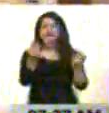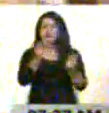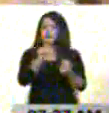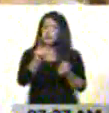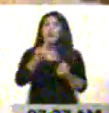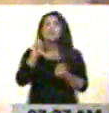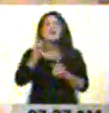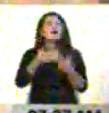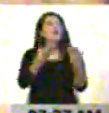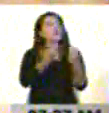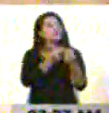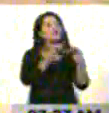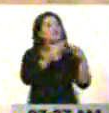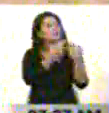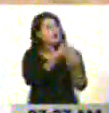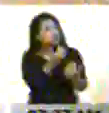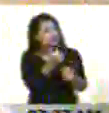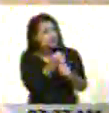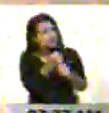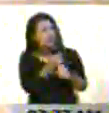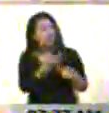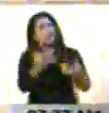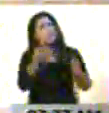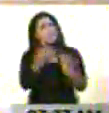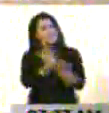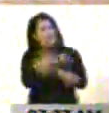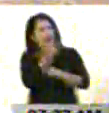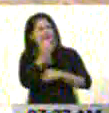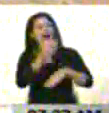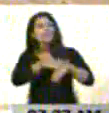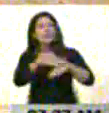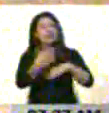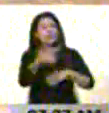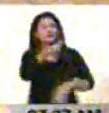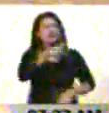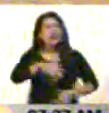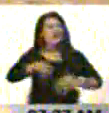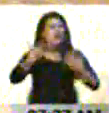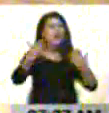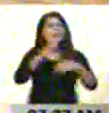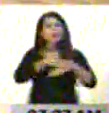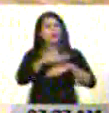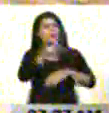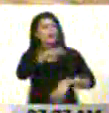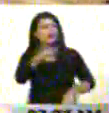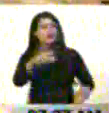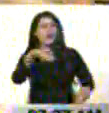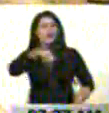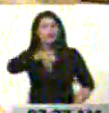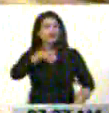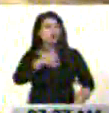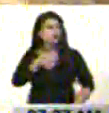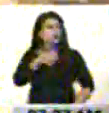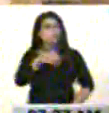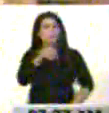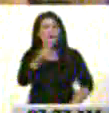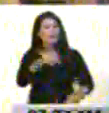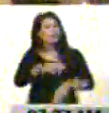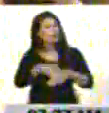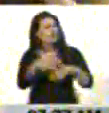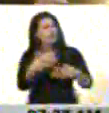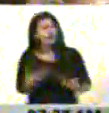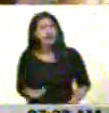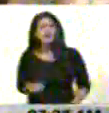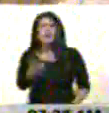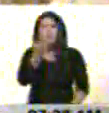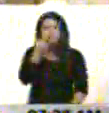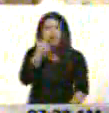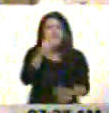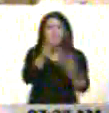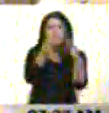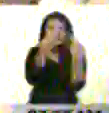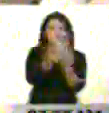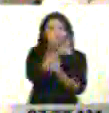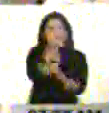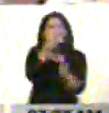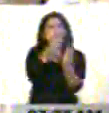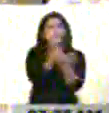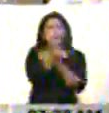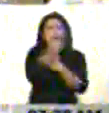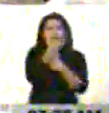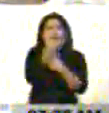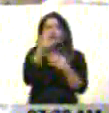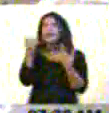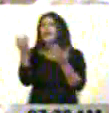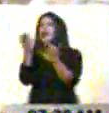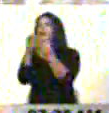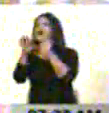familia, ahí tenemos que atenderlo, ver qué es lo que está fallando en la familia venezolana, ver qué es lo que está fallando en el sistema educativo, en